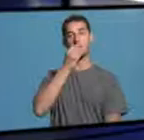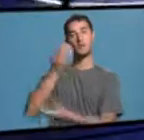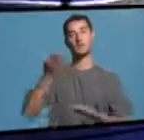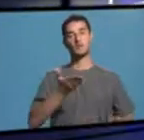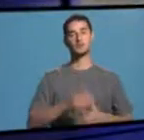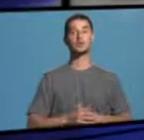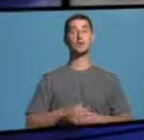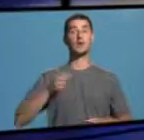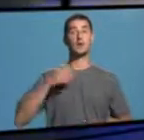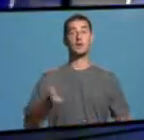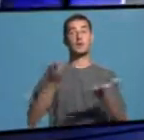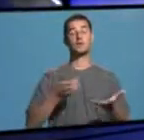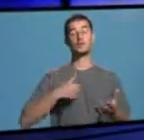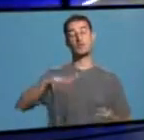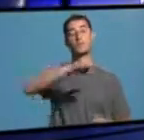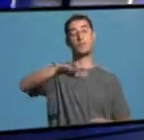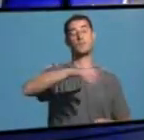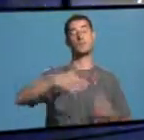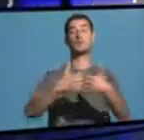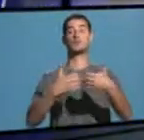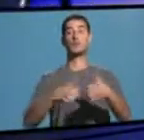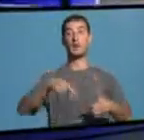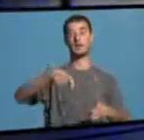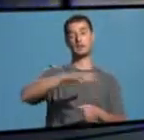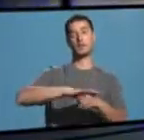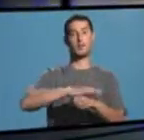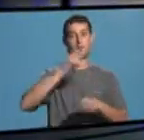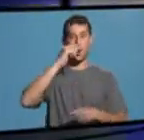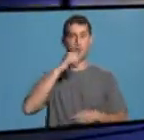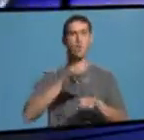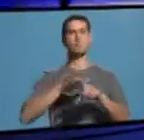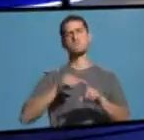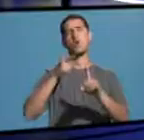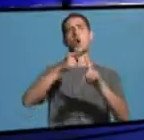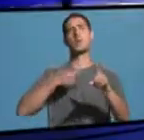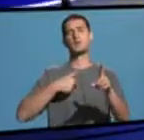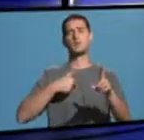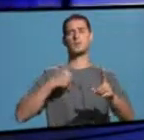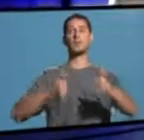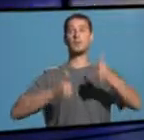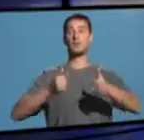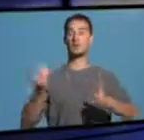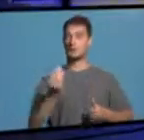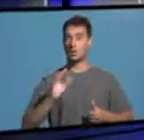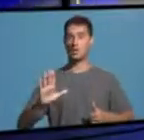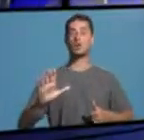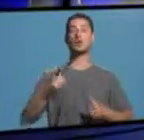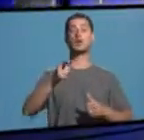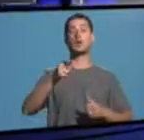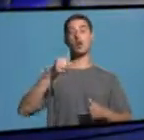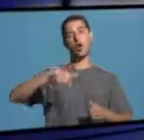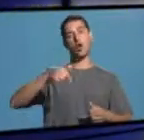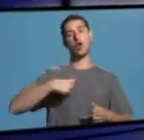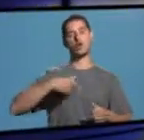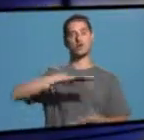Benvidos. O impulso que se está a dar aos polígonos industriais na provincia co fin de facelos máis competitivos é o asunto co que hoxe abrimos